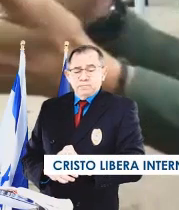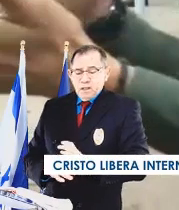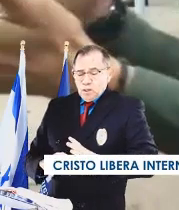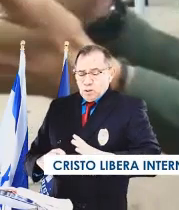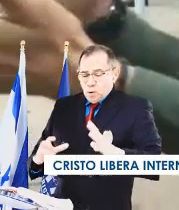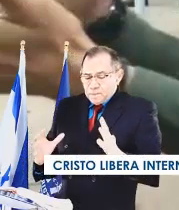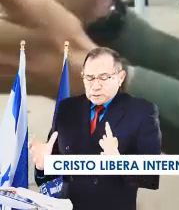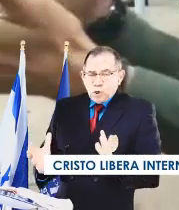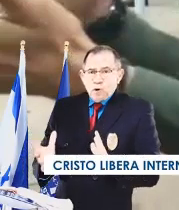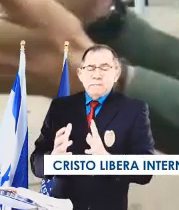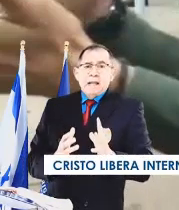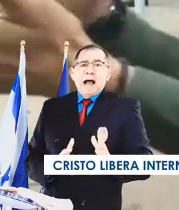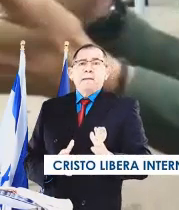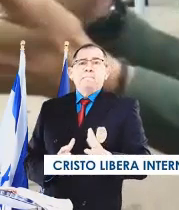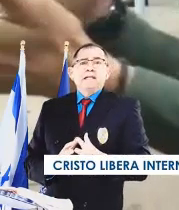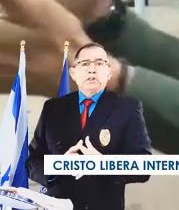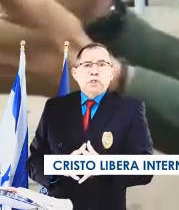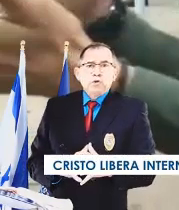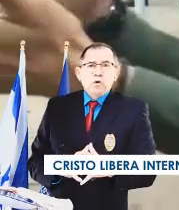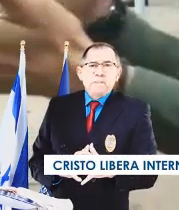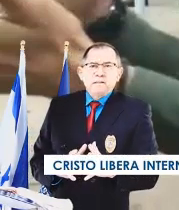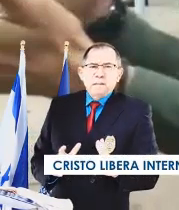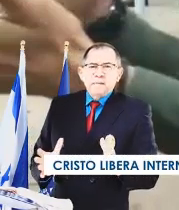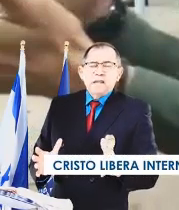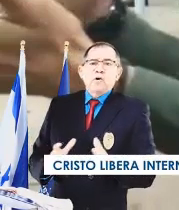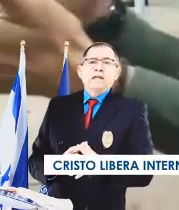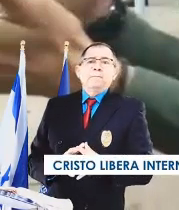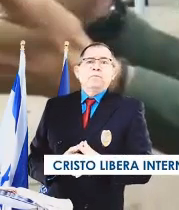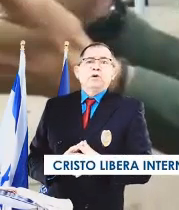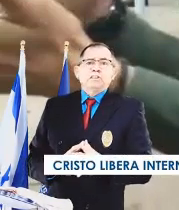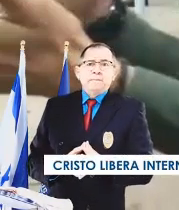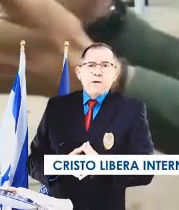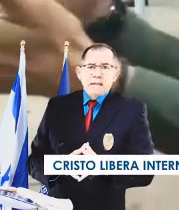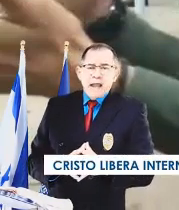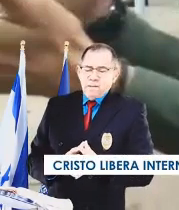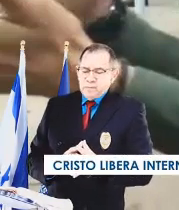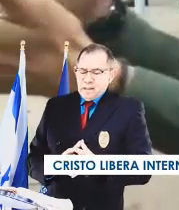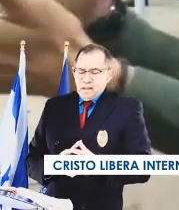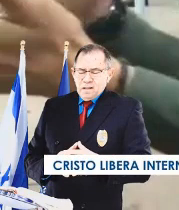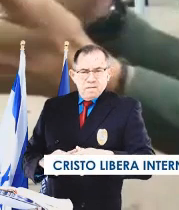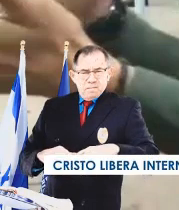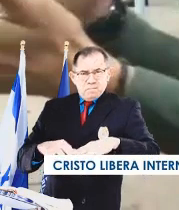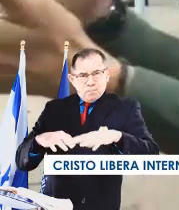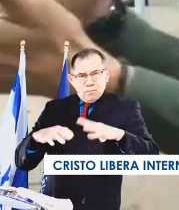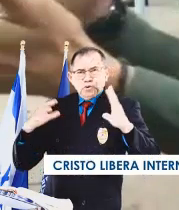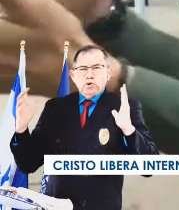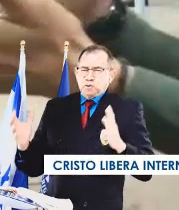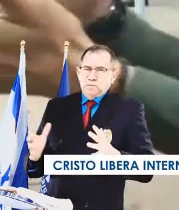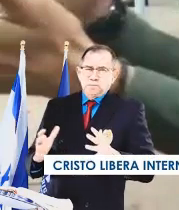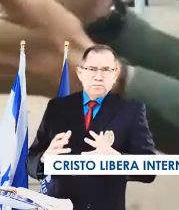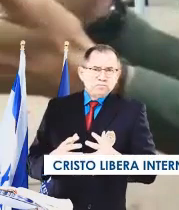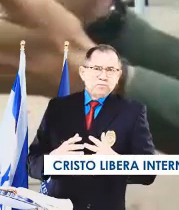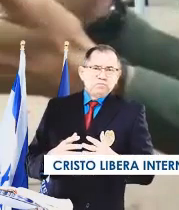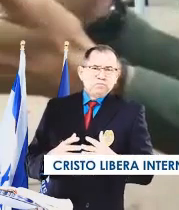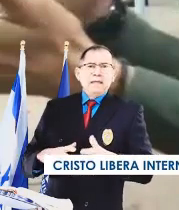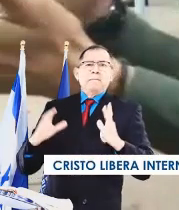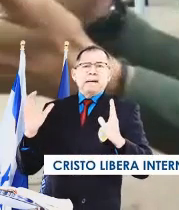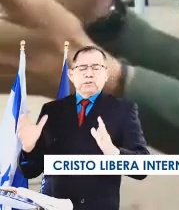Venezuela los pastores hay 21 veintipico de municipios allá muchos